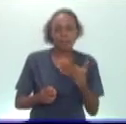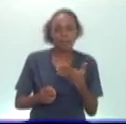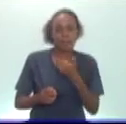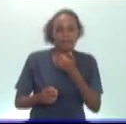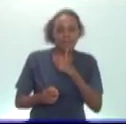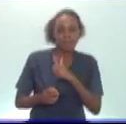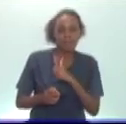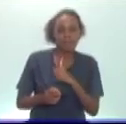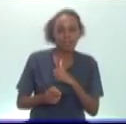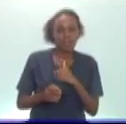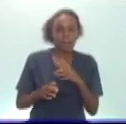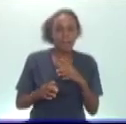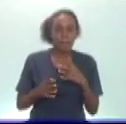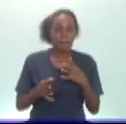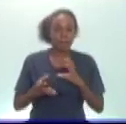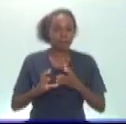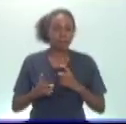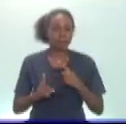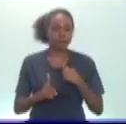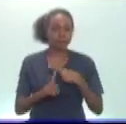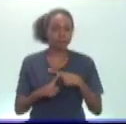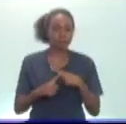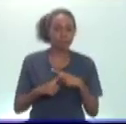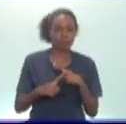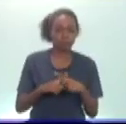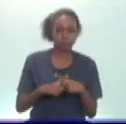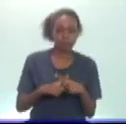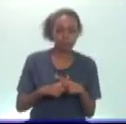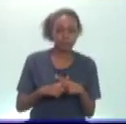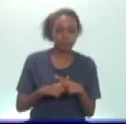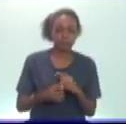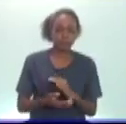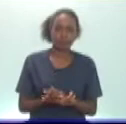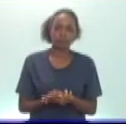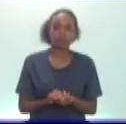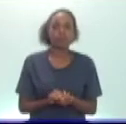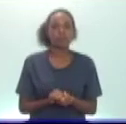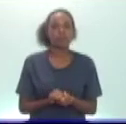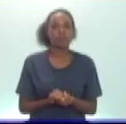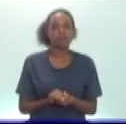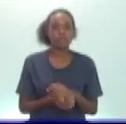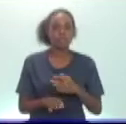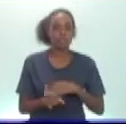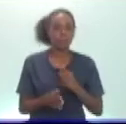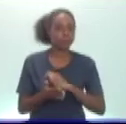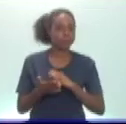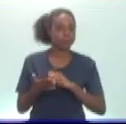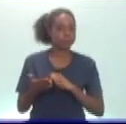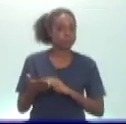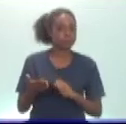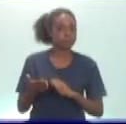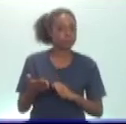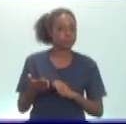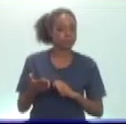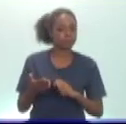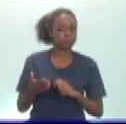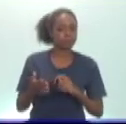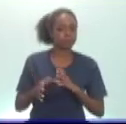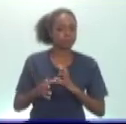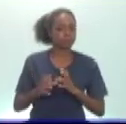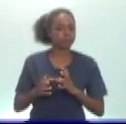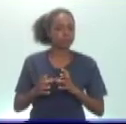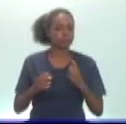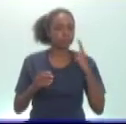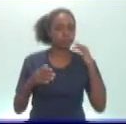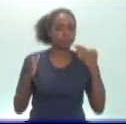fácil de realizar esta multiplicación por dos lugares. Bueno, después de calcular por escrito, entonces pasamos al control. Recuerden que